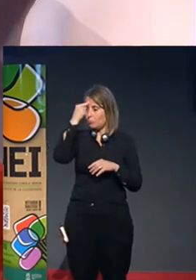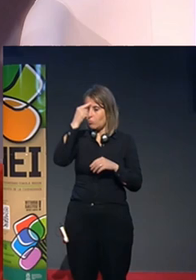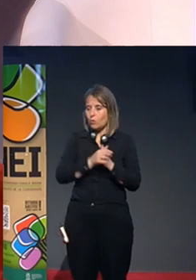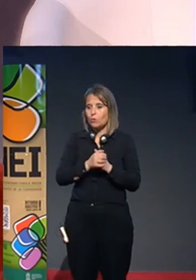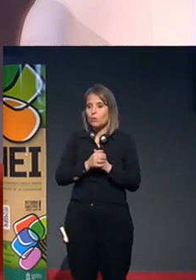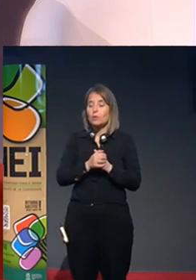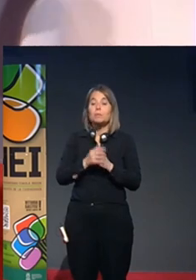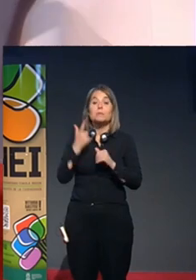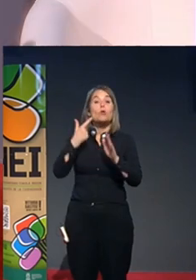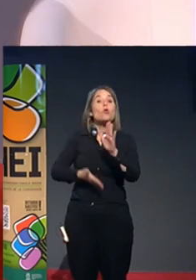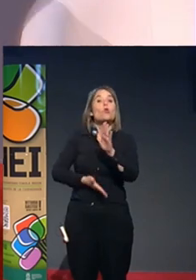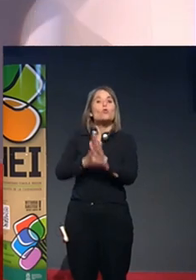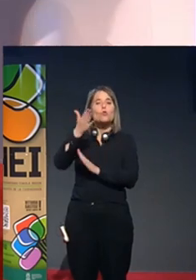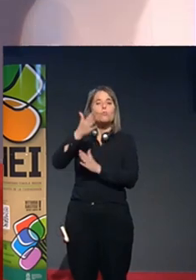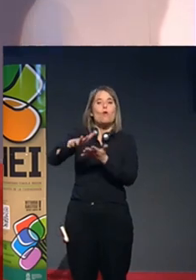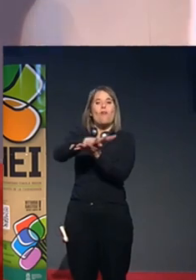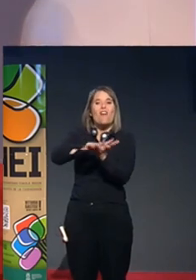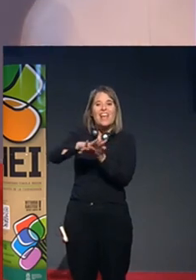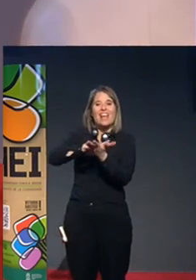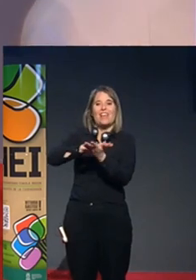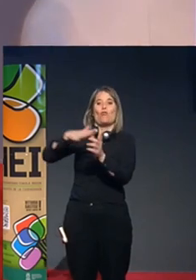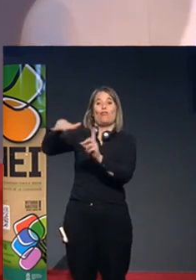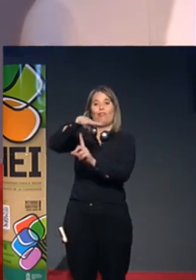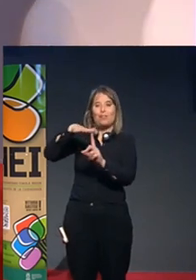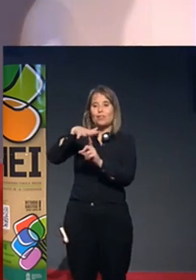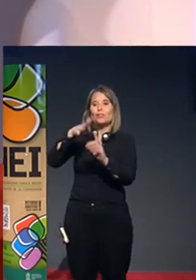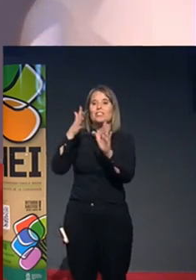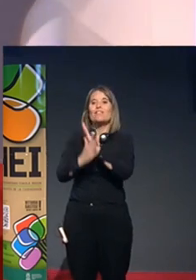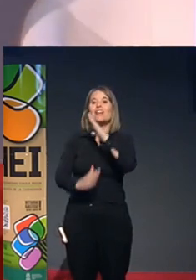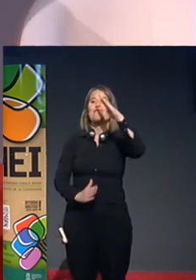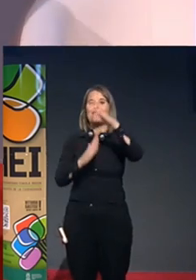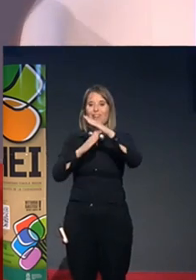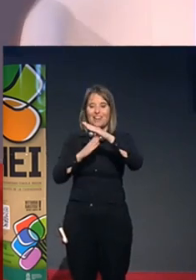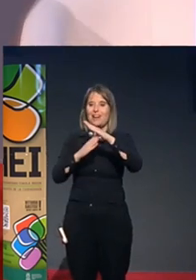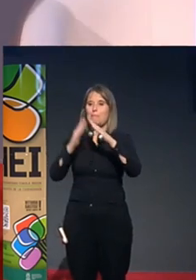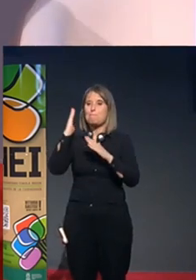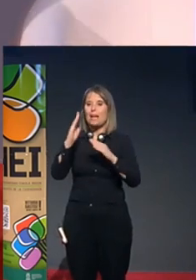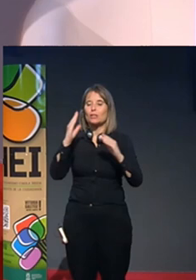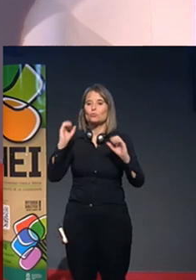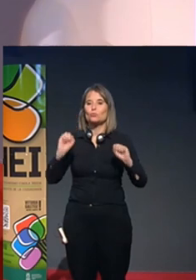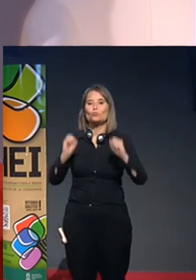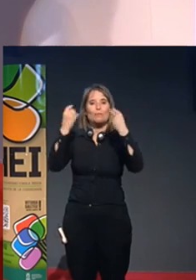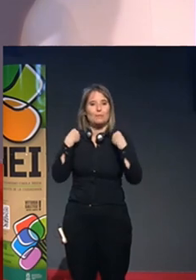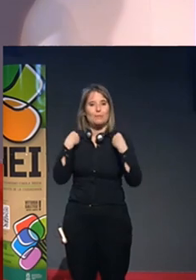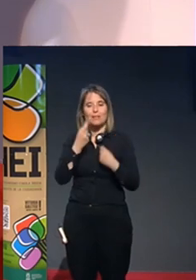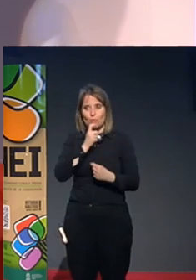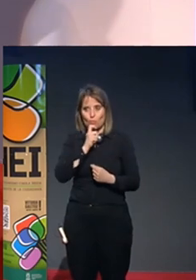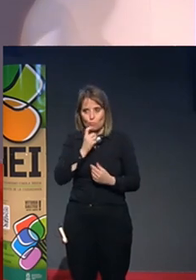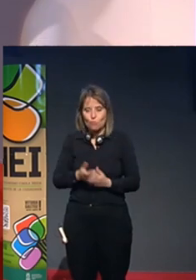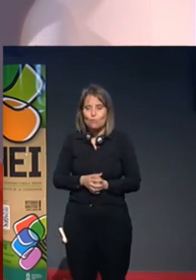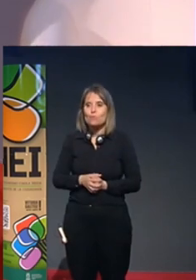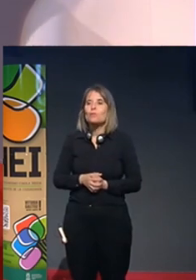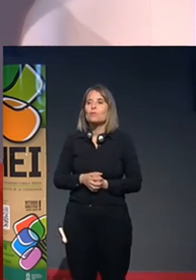al ecocidio tiene un subtítulo que es cómo frenar La amenaza a nuestra supervivencia Así que además